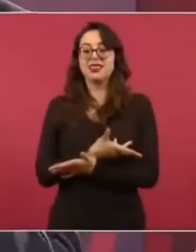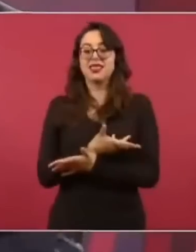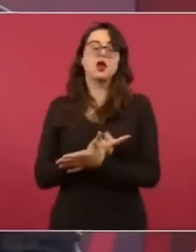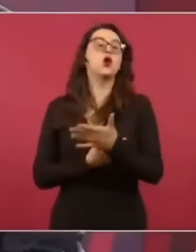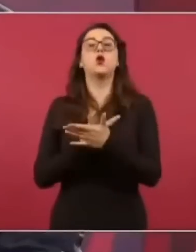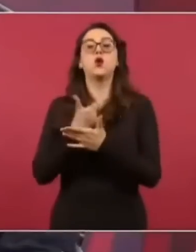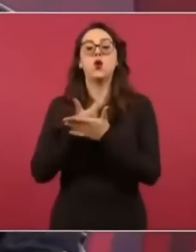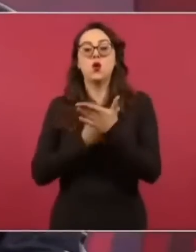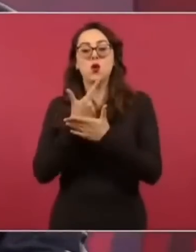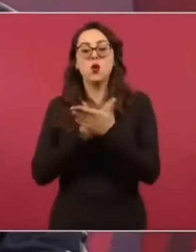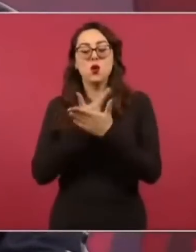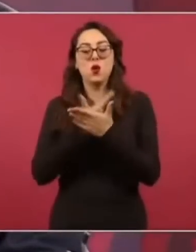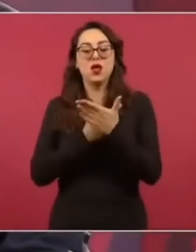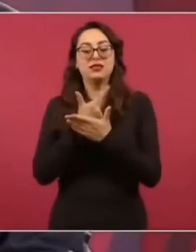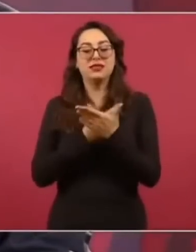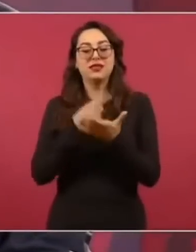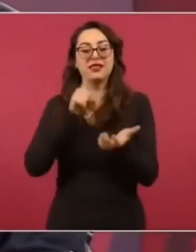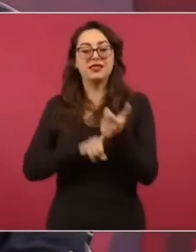contador público,